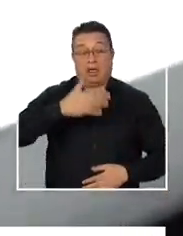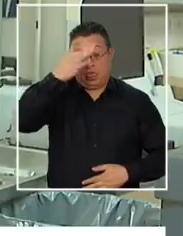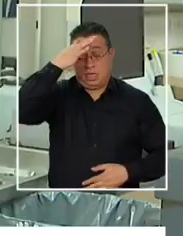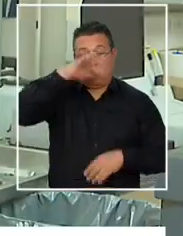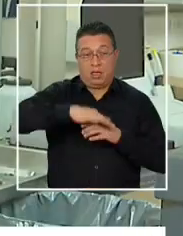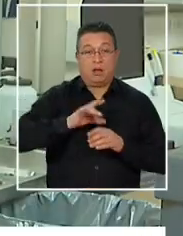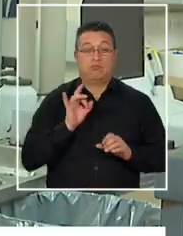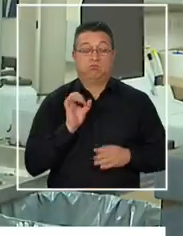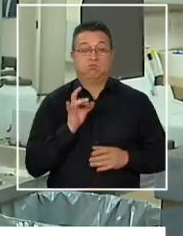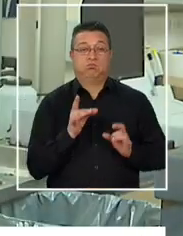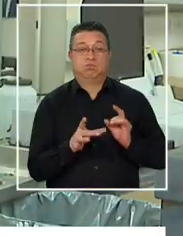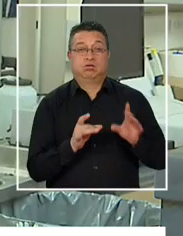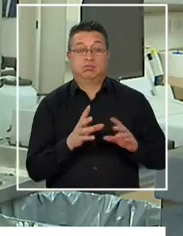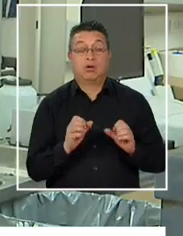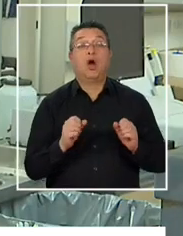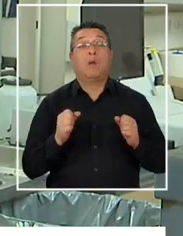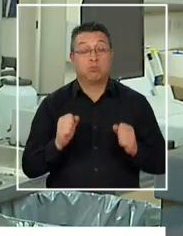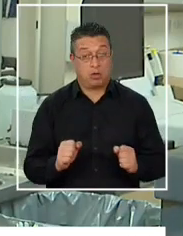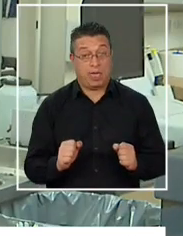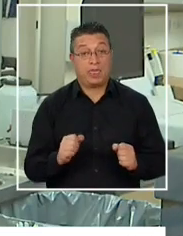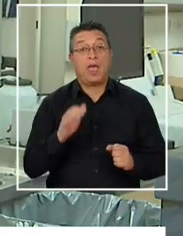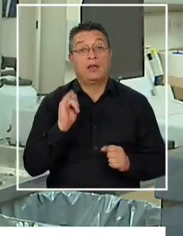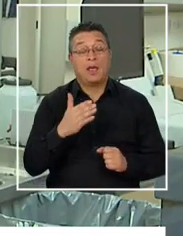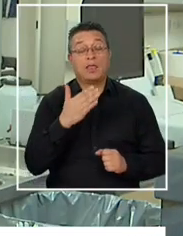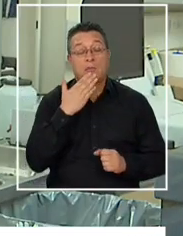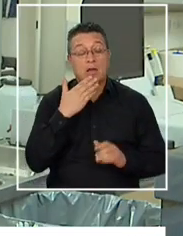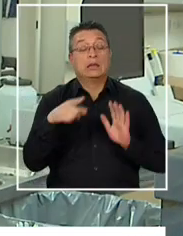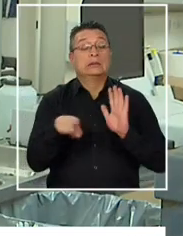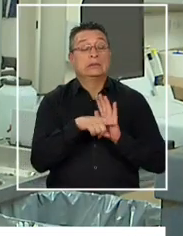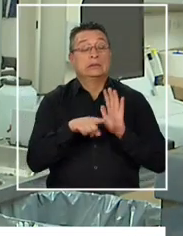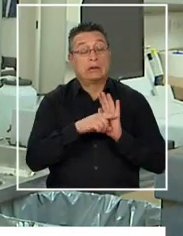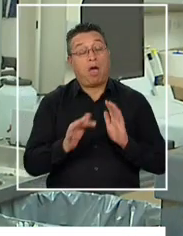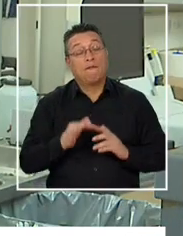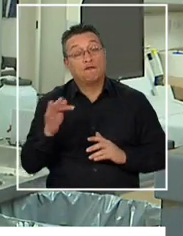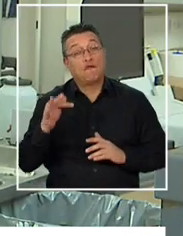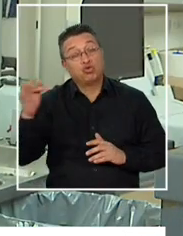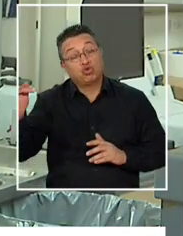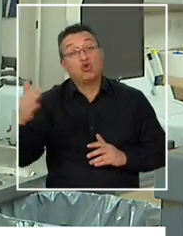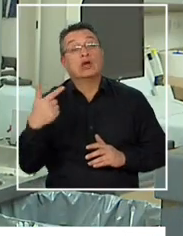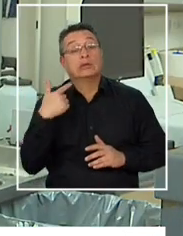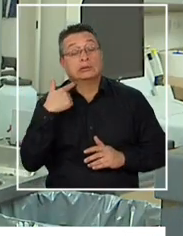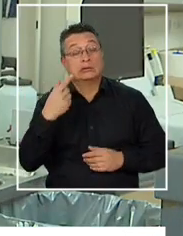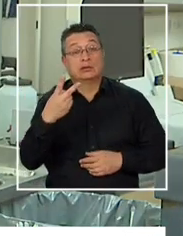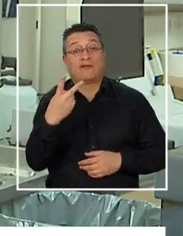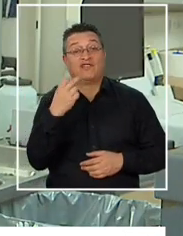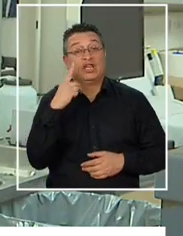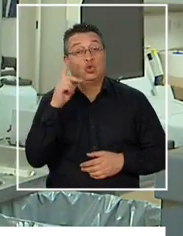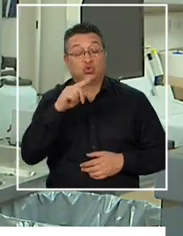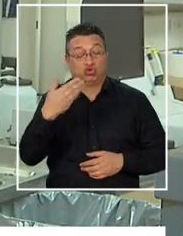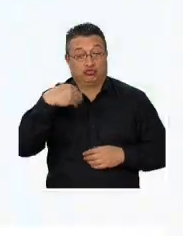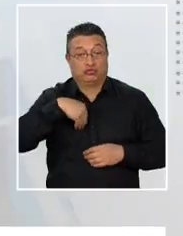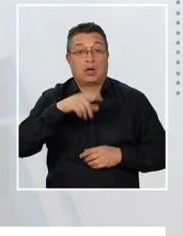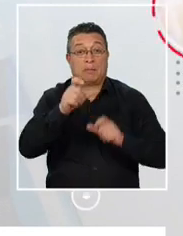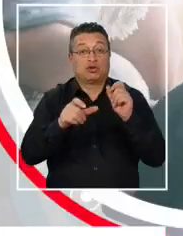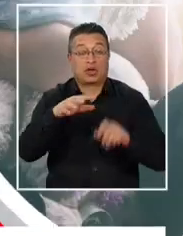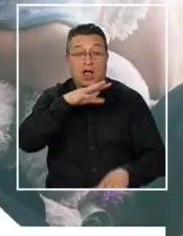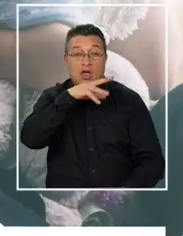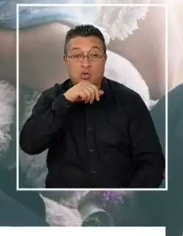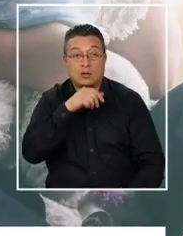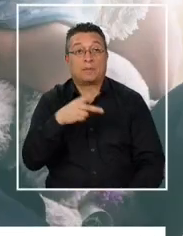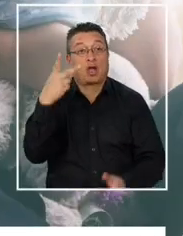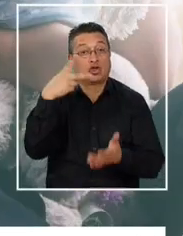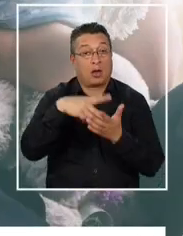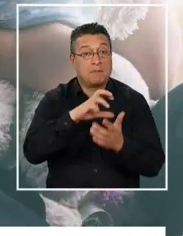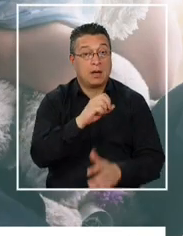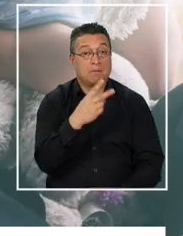enfermedad producto de la infección, sino también las secuelas que puede dejar la exposición con virus sincicial en personas mayores. En